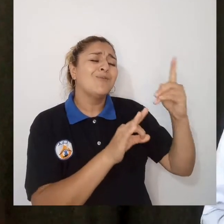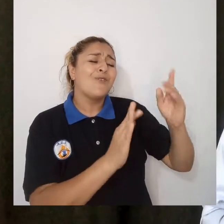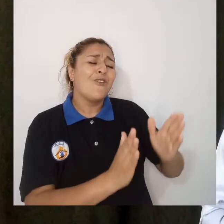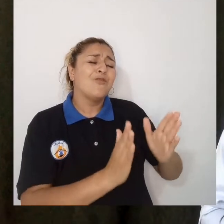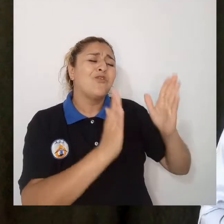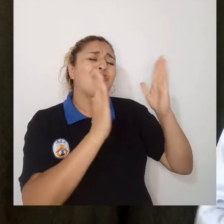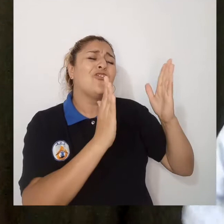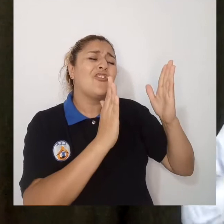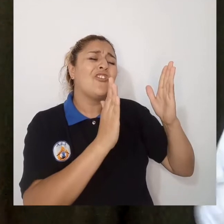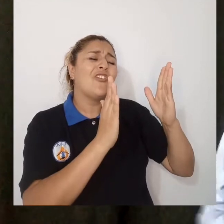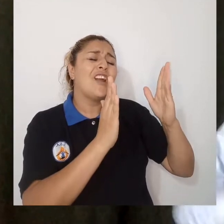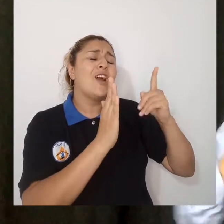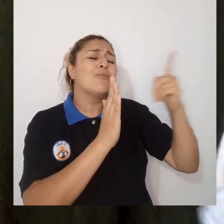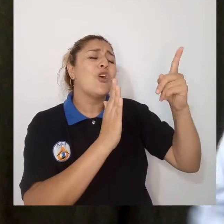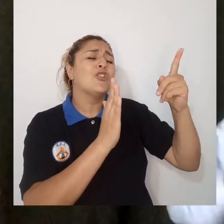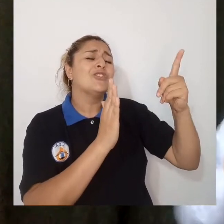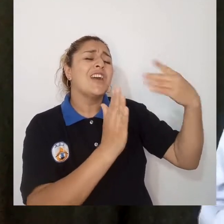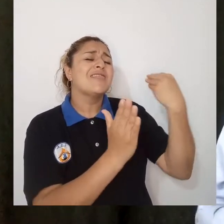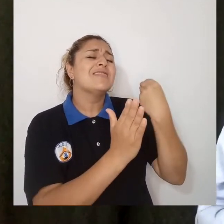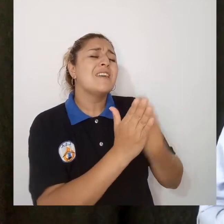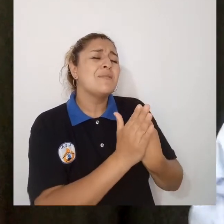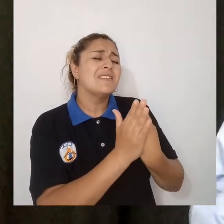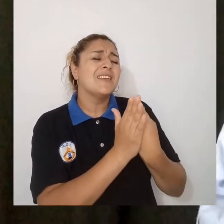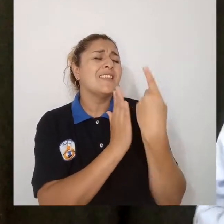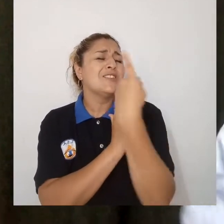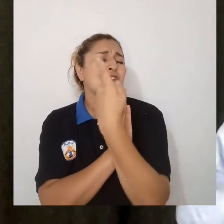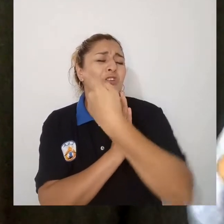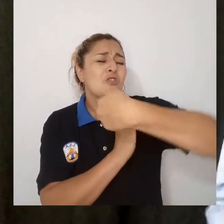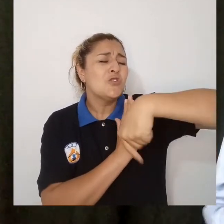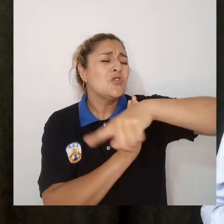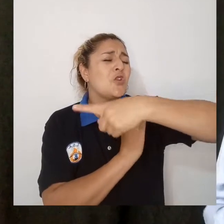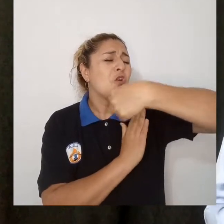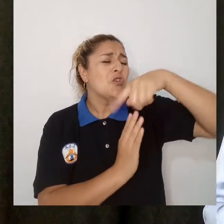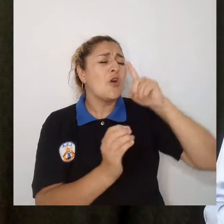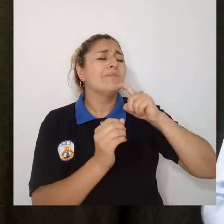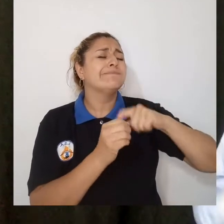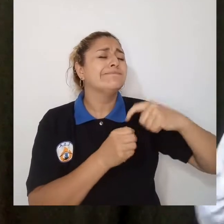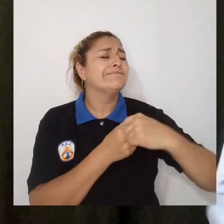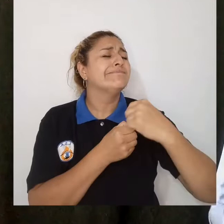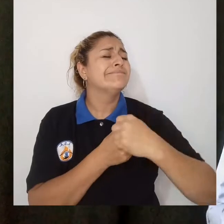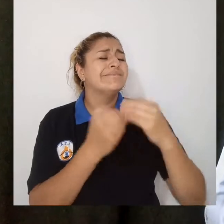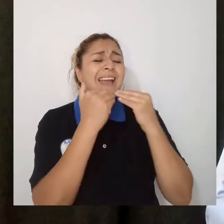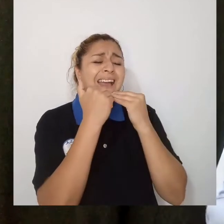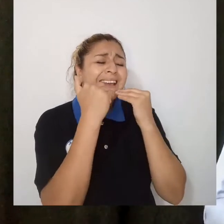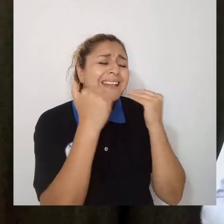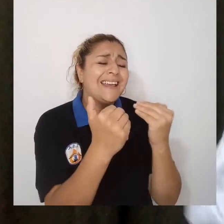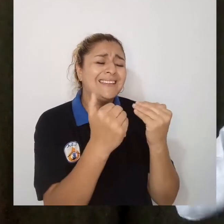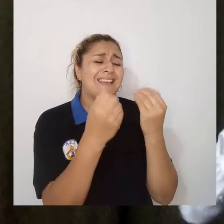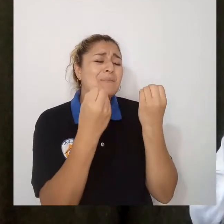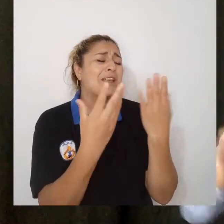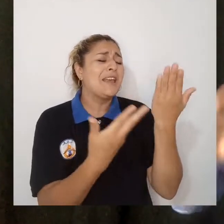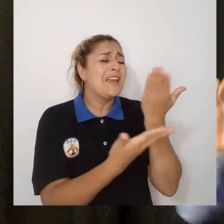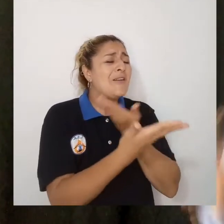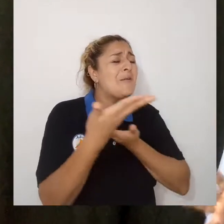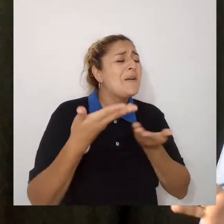representa señor como iglesia como cuerpo de cristo gracias por darnos señor parte contigo y que tu